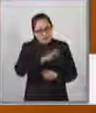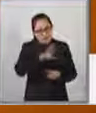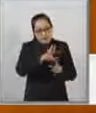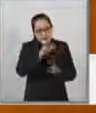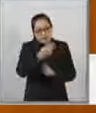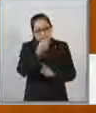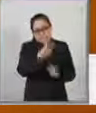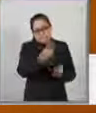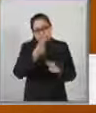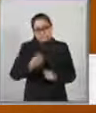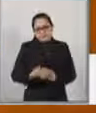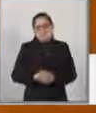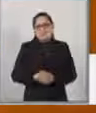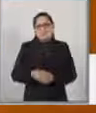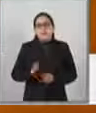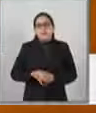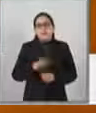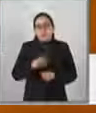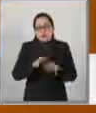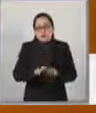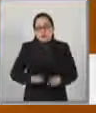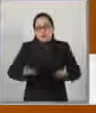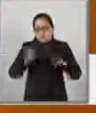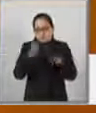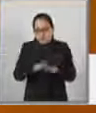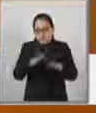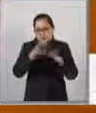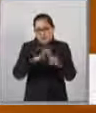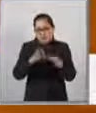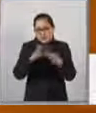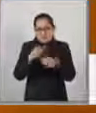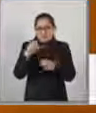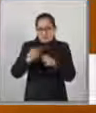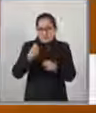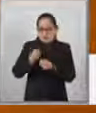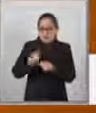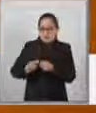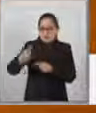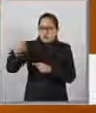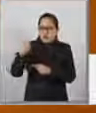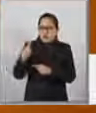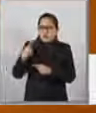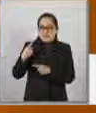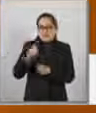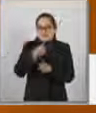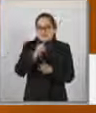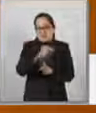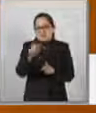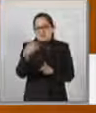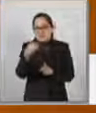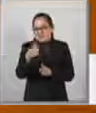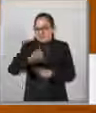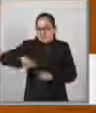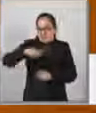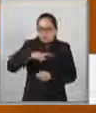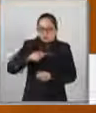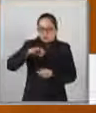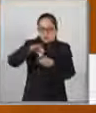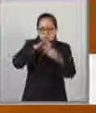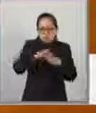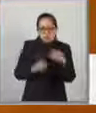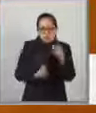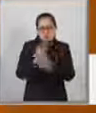nada, cabe resaltar que en el año pasado, en el periodo anterior, votamos una nueva